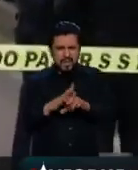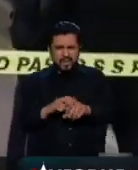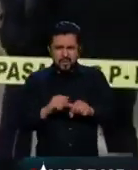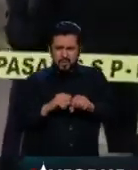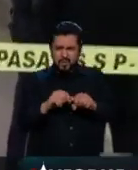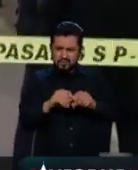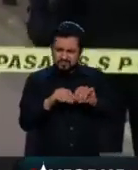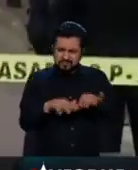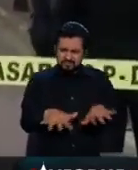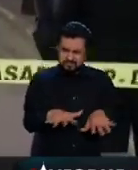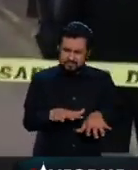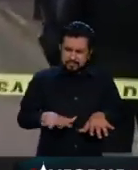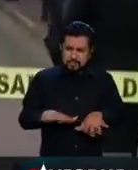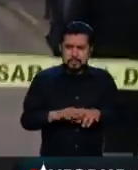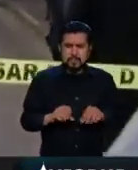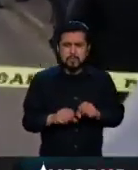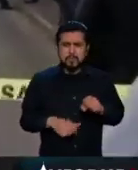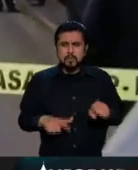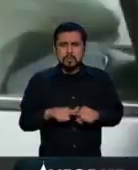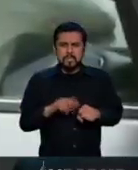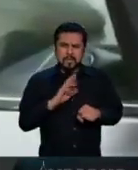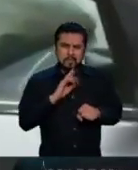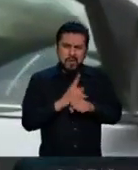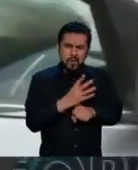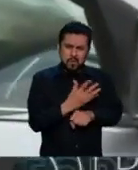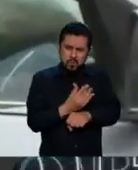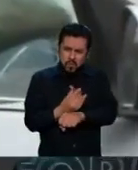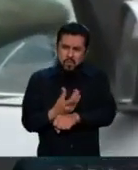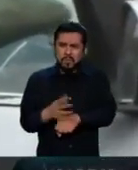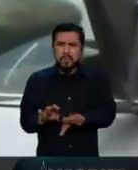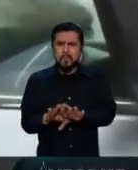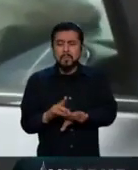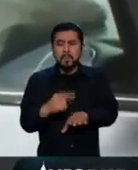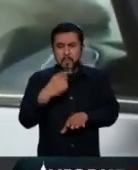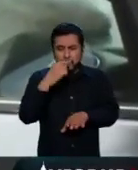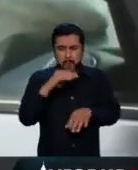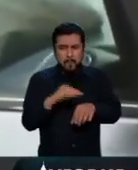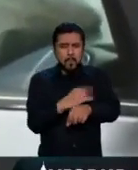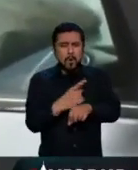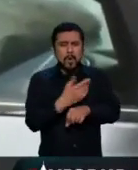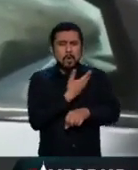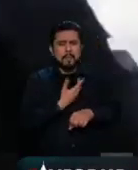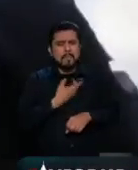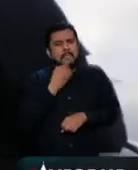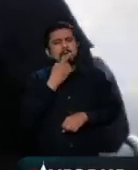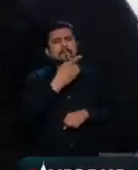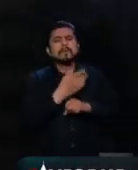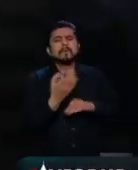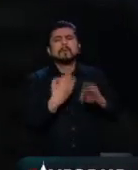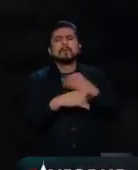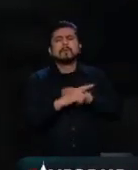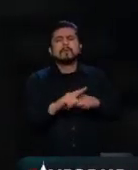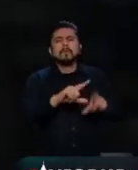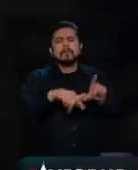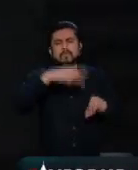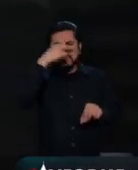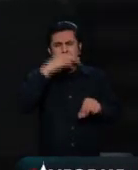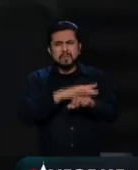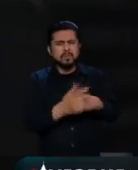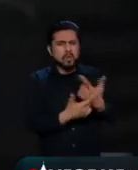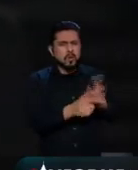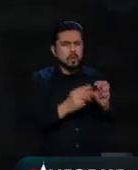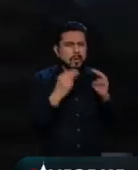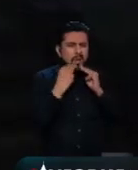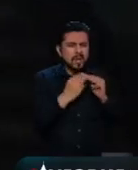que tenía el presidente es que parte de la violencia y el crecimiento de las organizaciones del